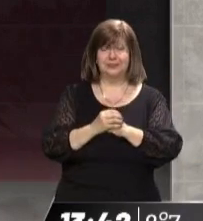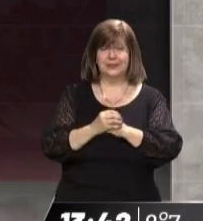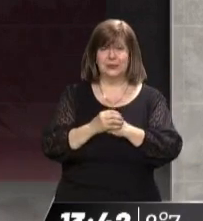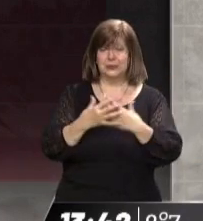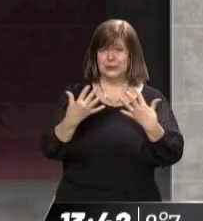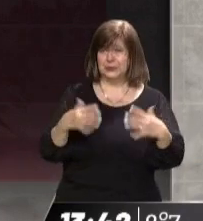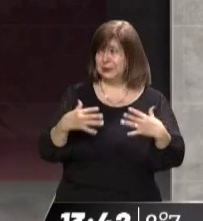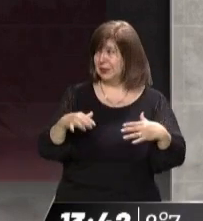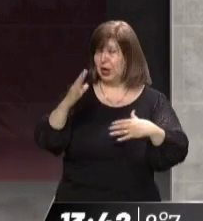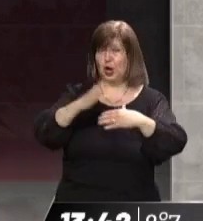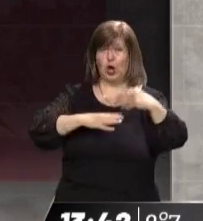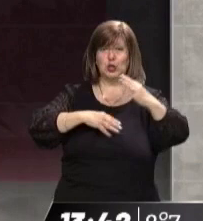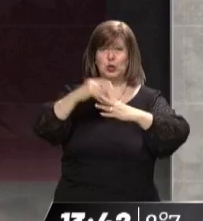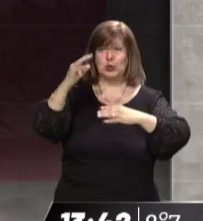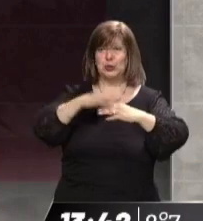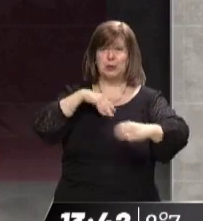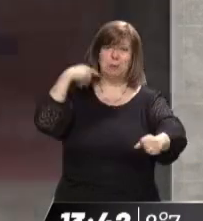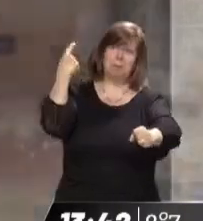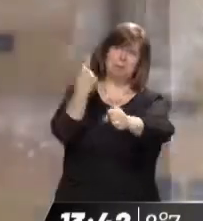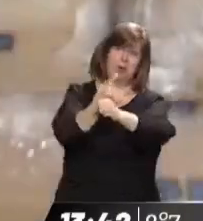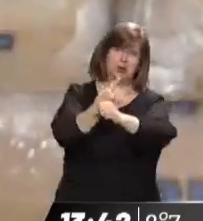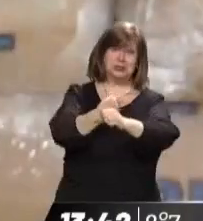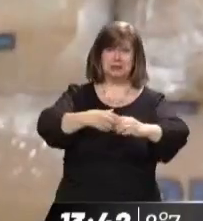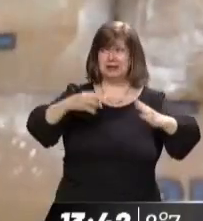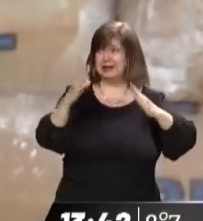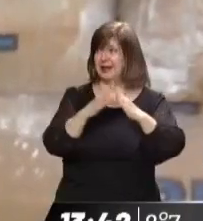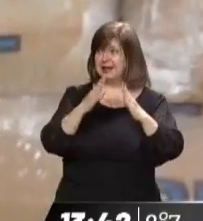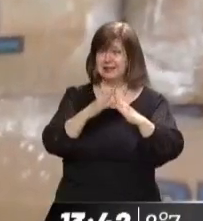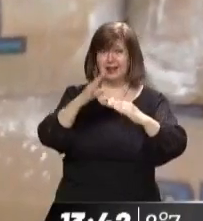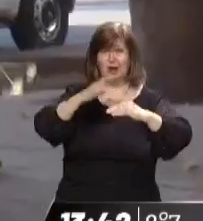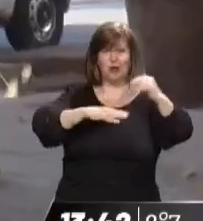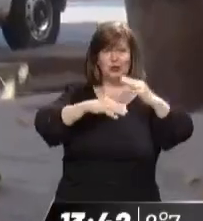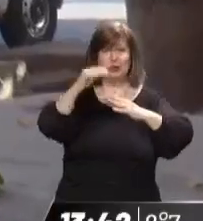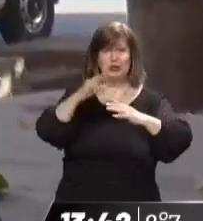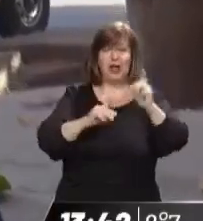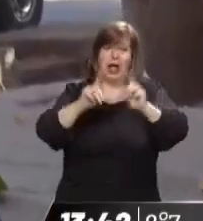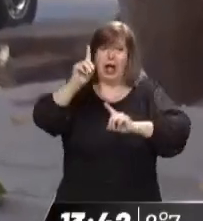Bueno, la construcción se vuelve inviable con esos aumentos. Imposible hacer algo. Y para muchos que